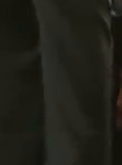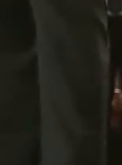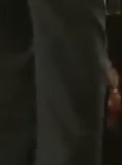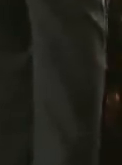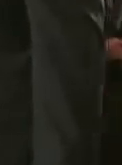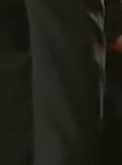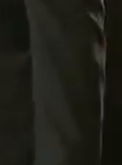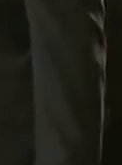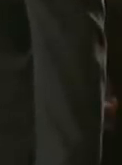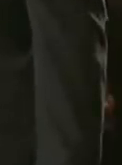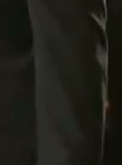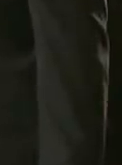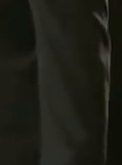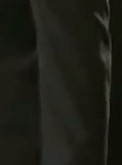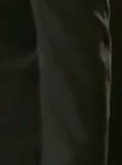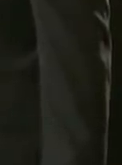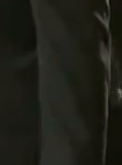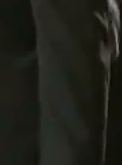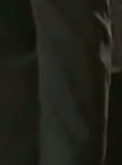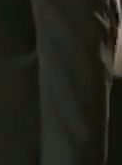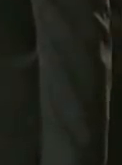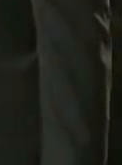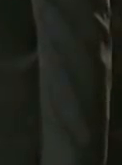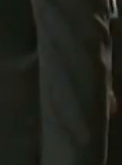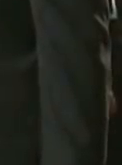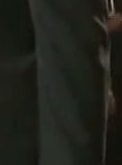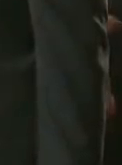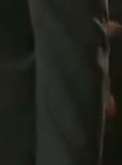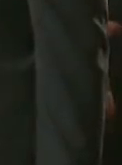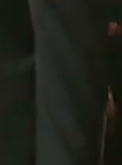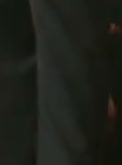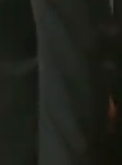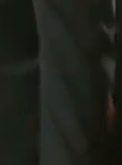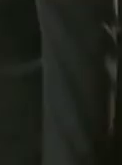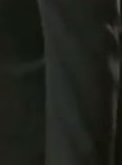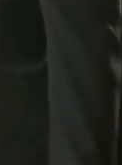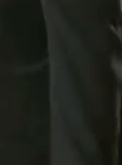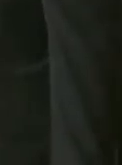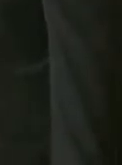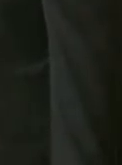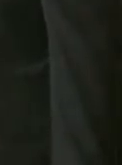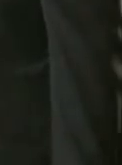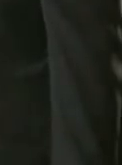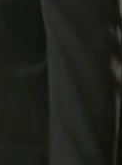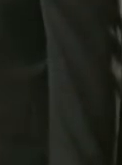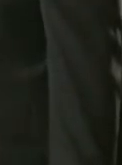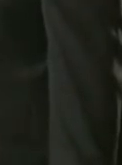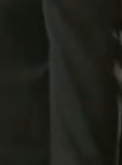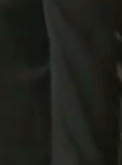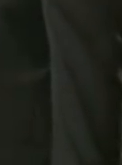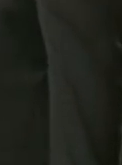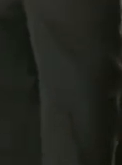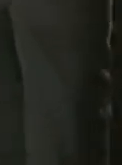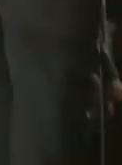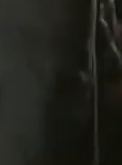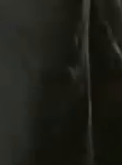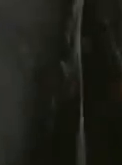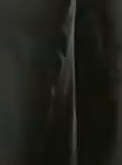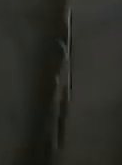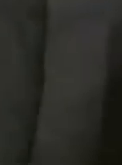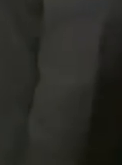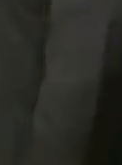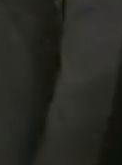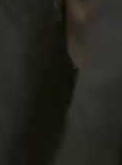sentido pésame a los familiares que se encuentran presentes, a su hijo Simón Herrera, a los deudos